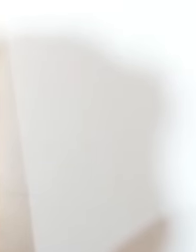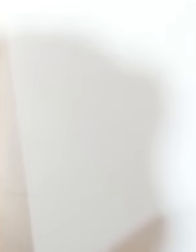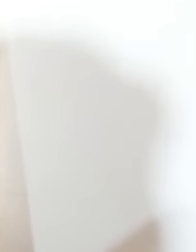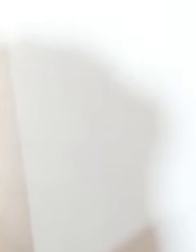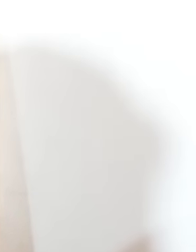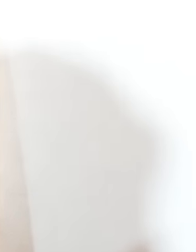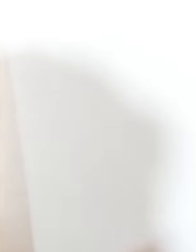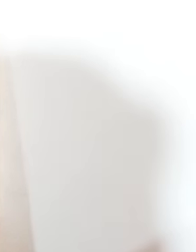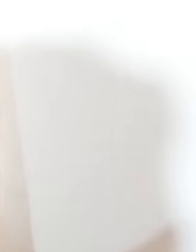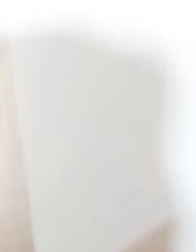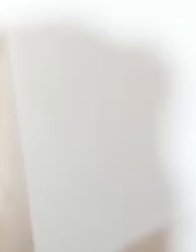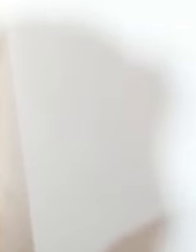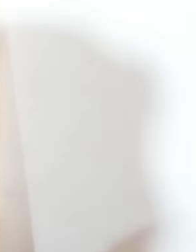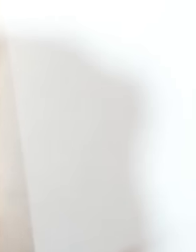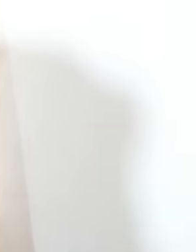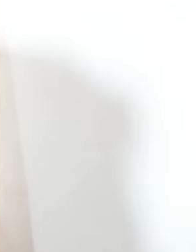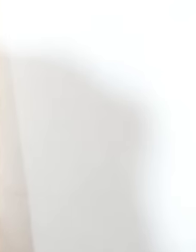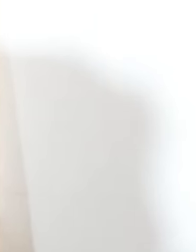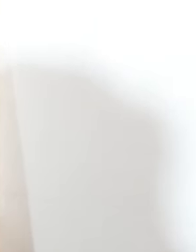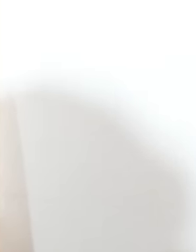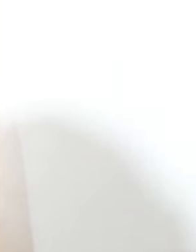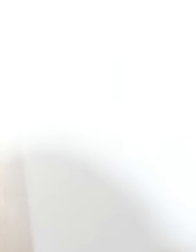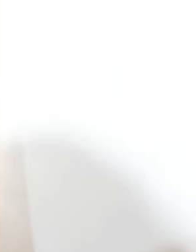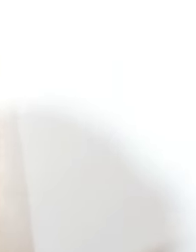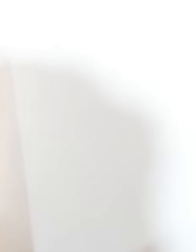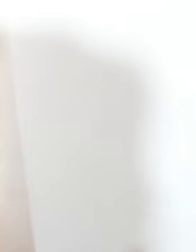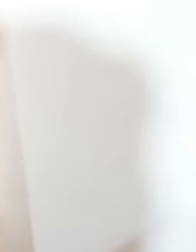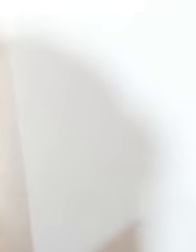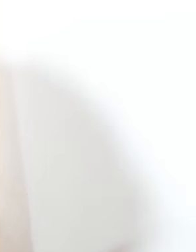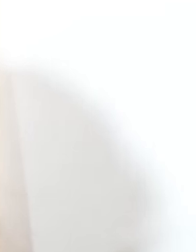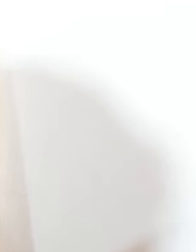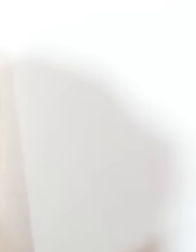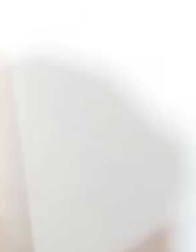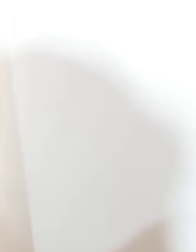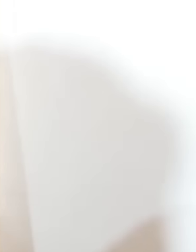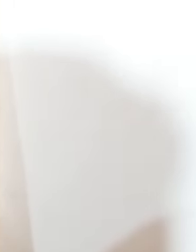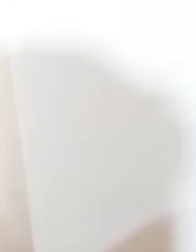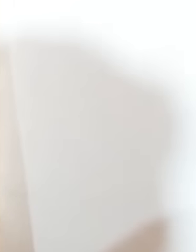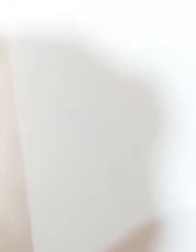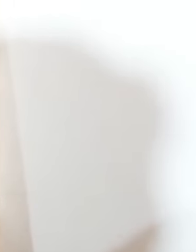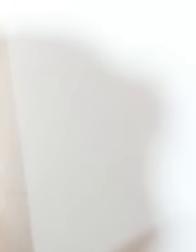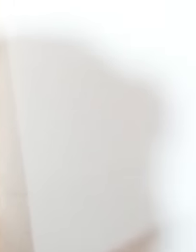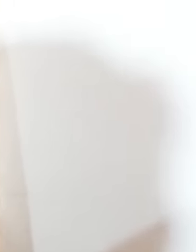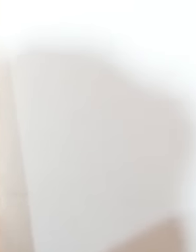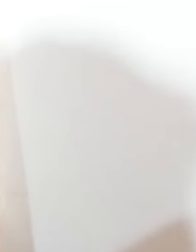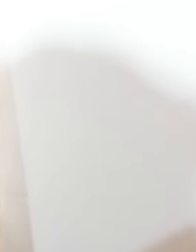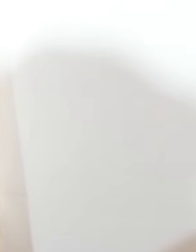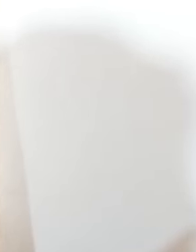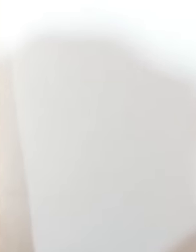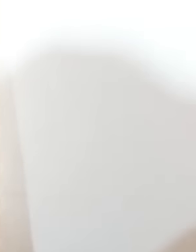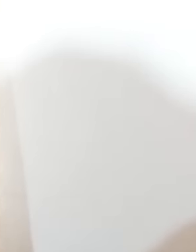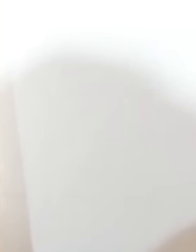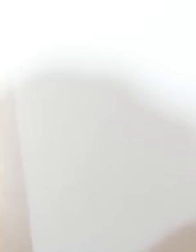periodistas van, preguntan y se van a su casa. Obviamente en su casa harán estudios, lo que fuere, pero un